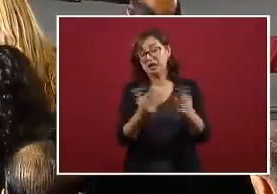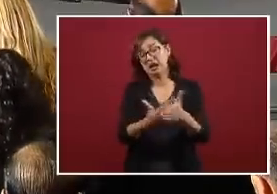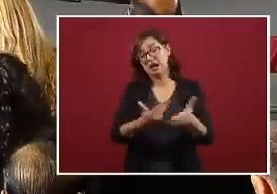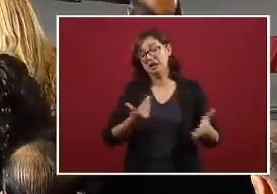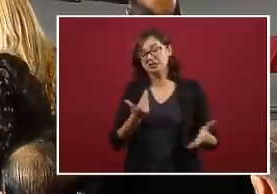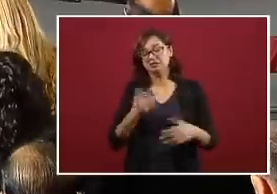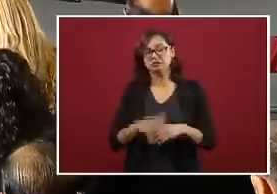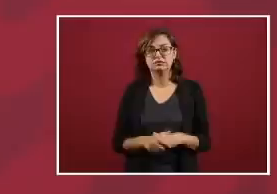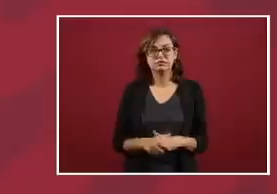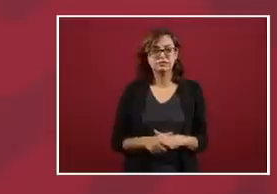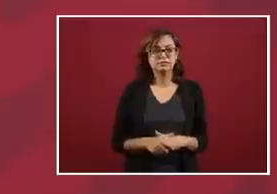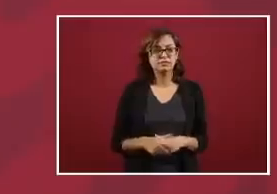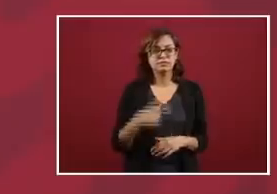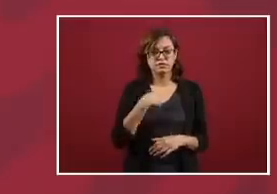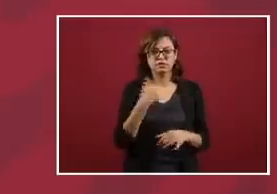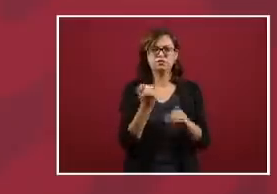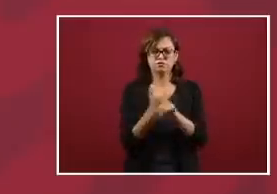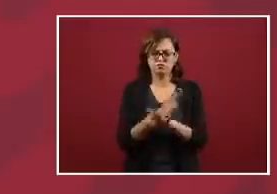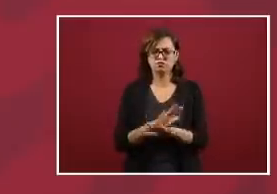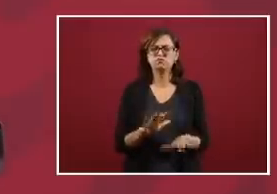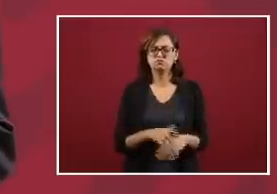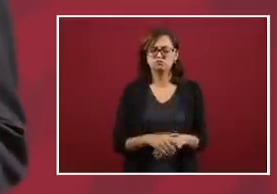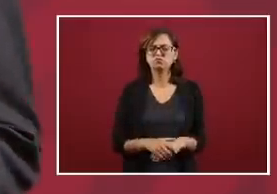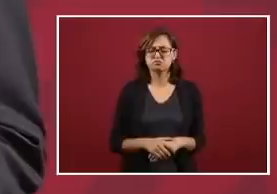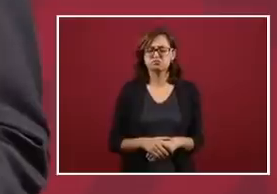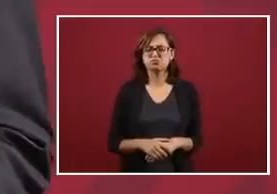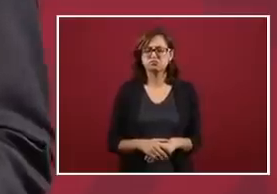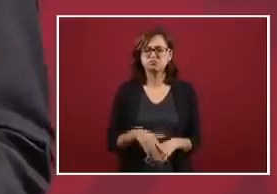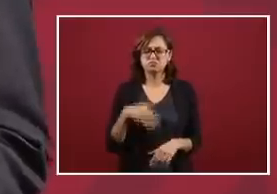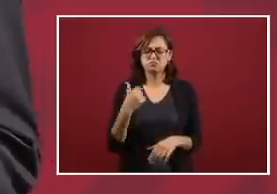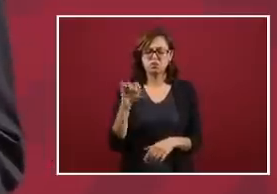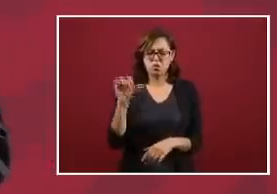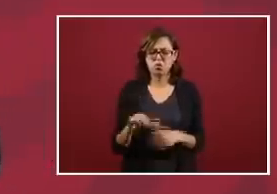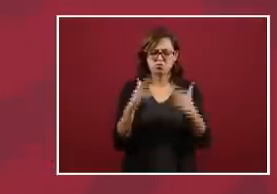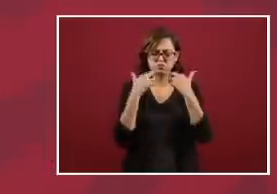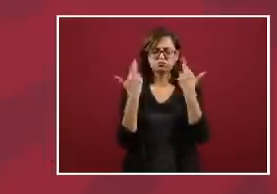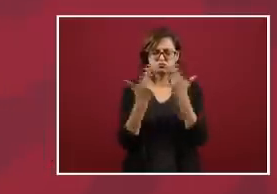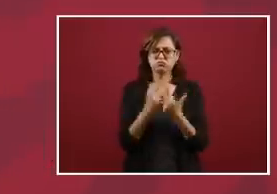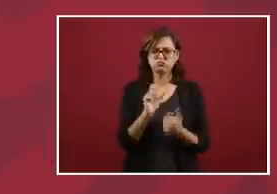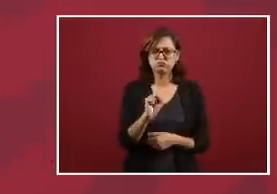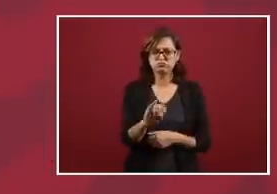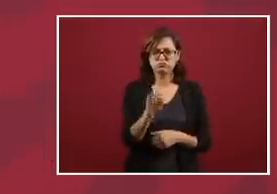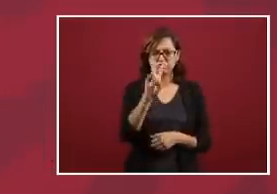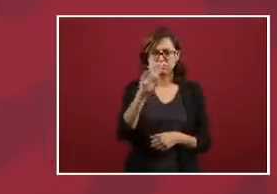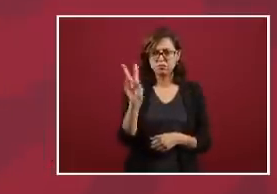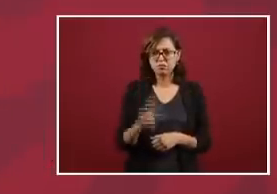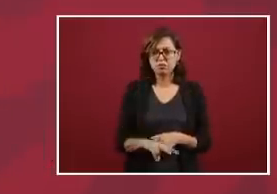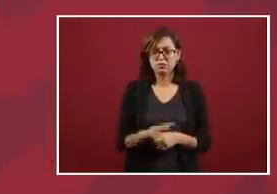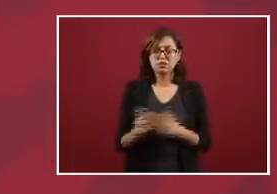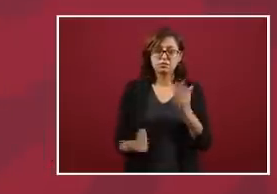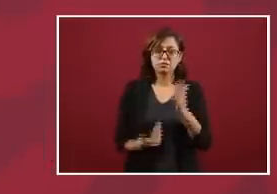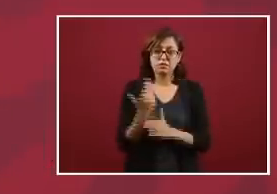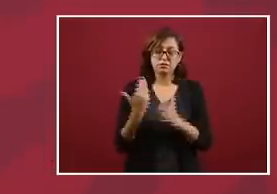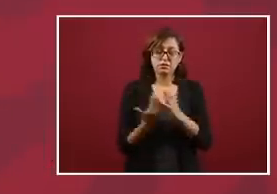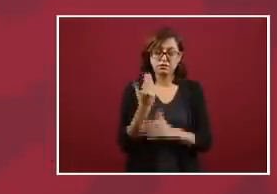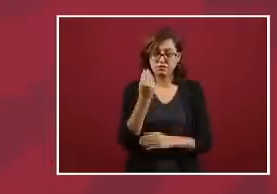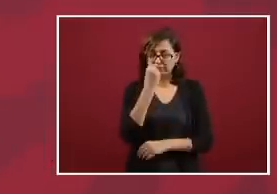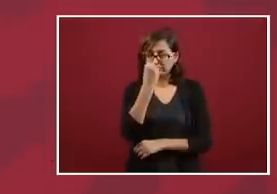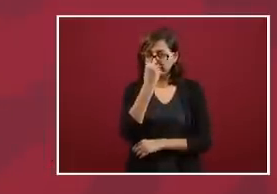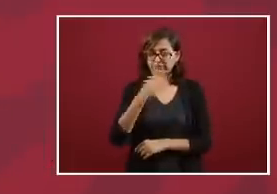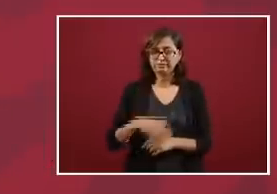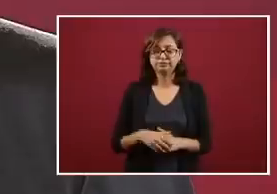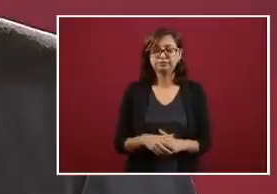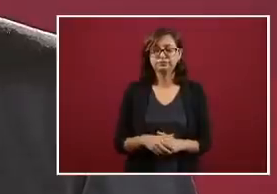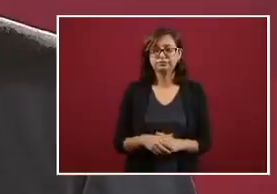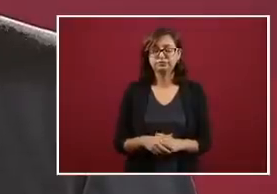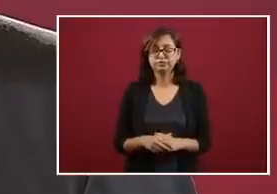Bueno, pues les informo que sí, vamos a tener esta reunión, un desayuno